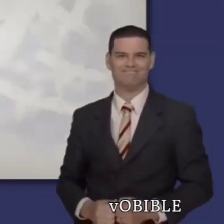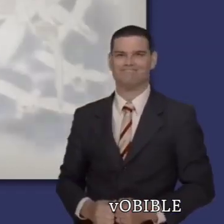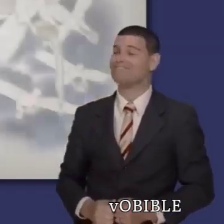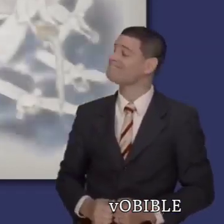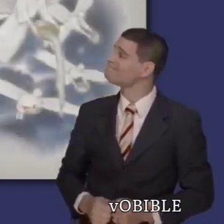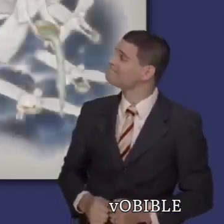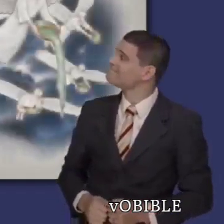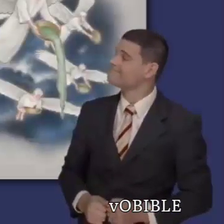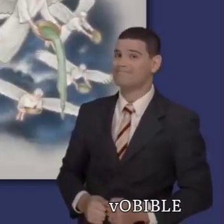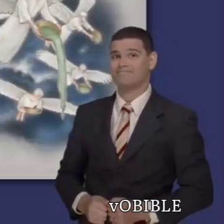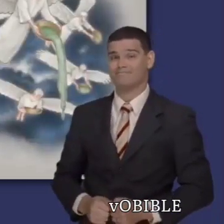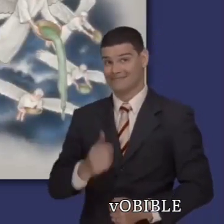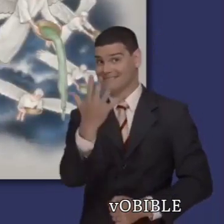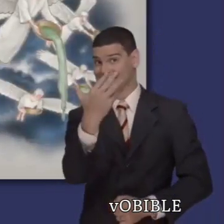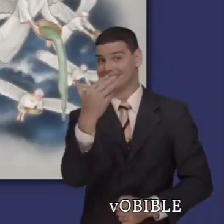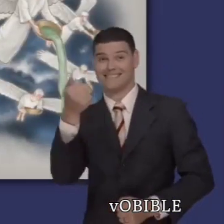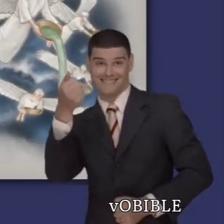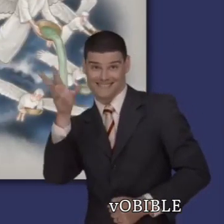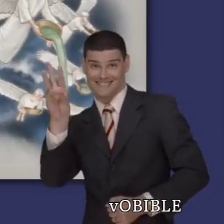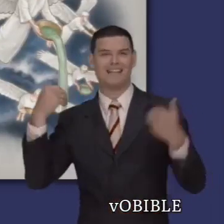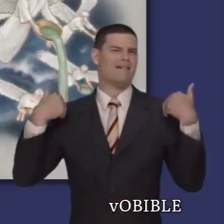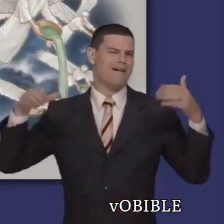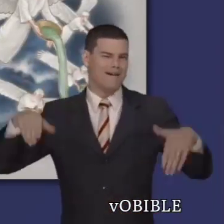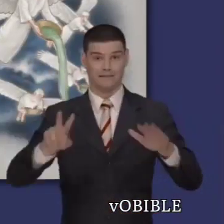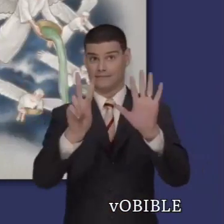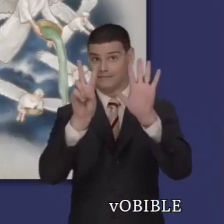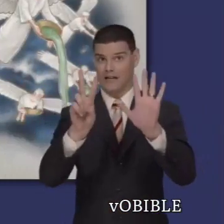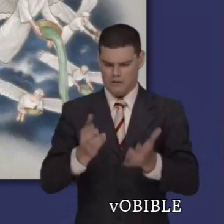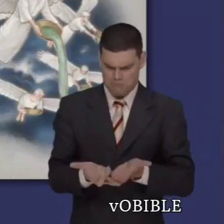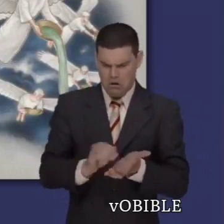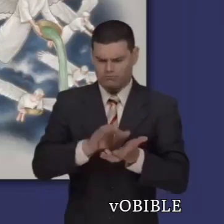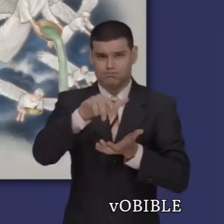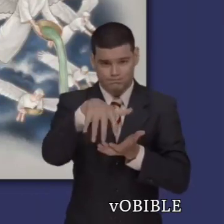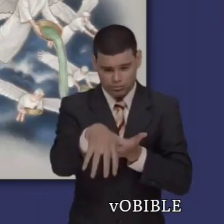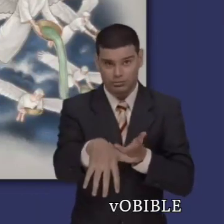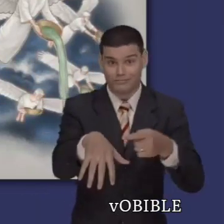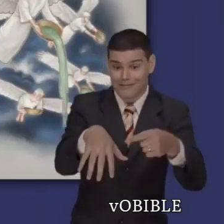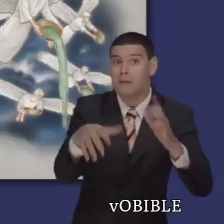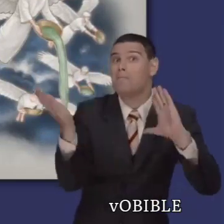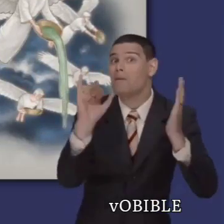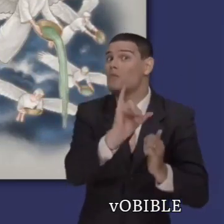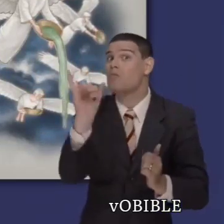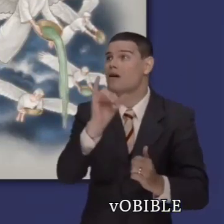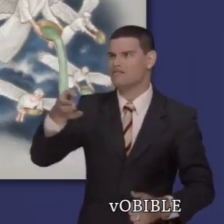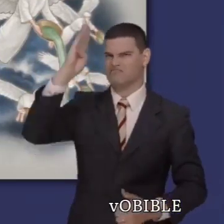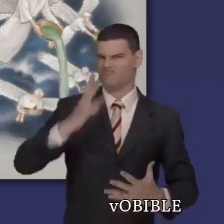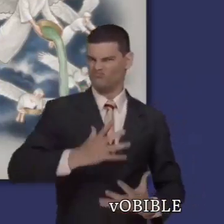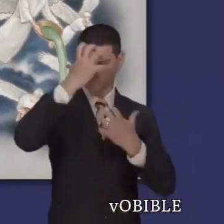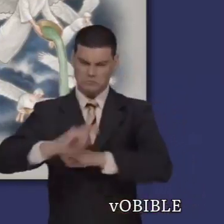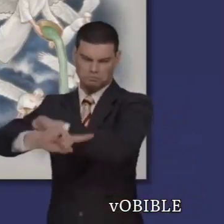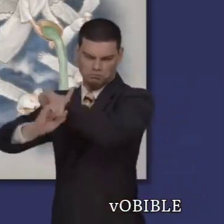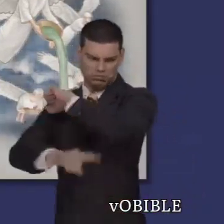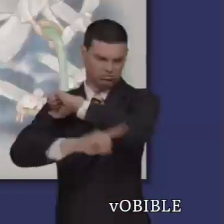En los capítulos 15 y 16, 7 ángeles derraman sobre la tierra los 7 tazones de oro que contienen la furia